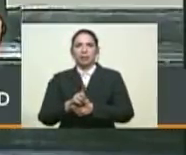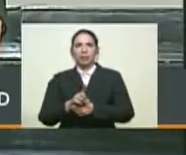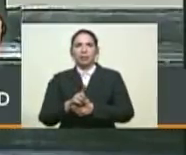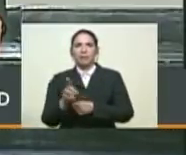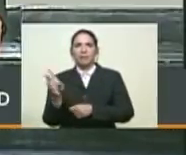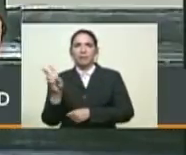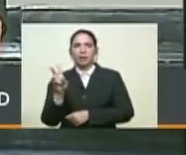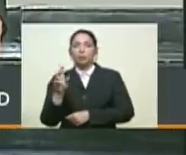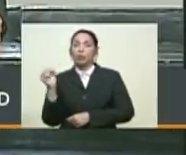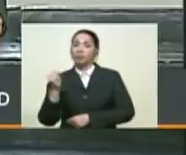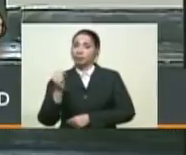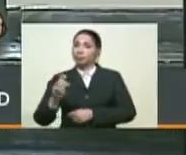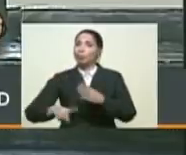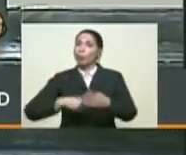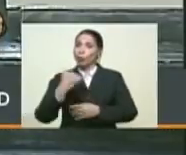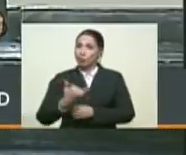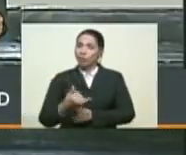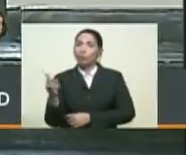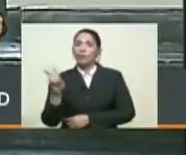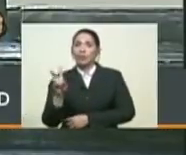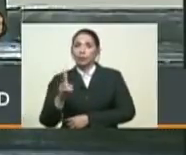el proyecto original de Venezuela